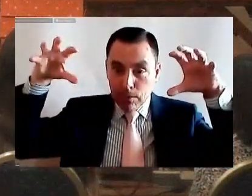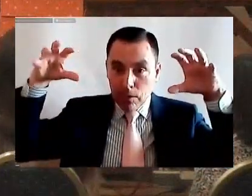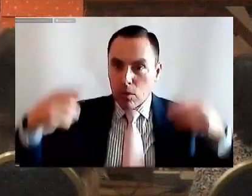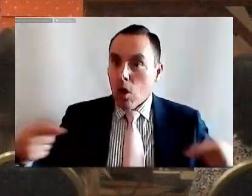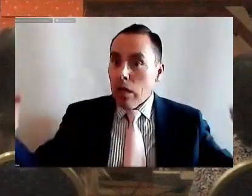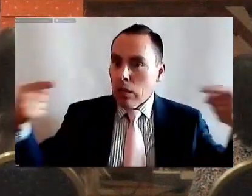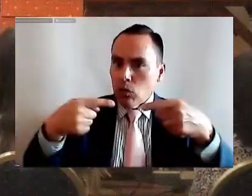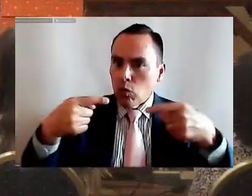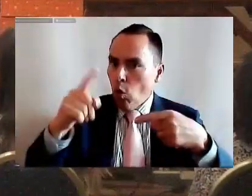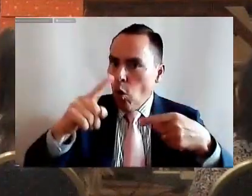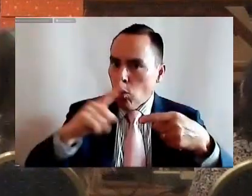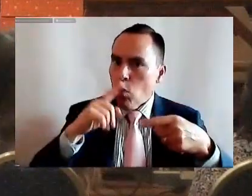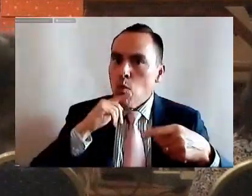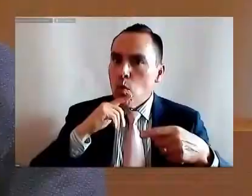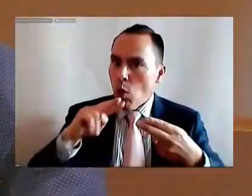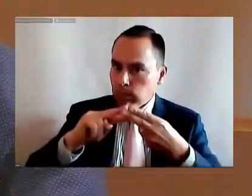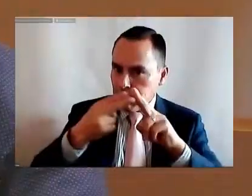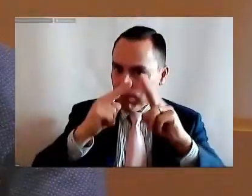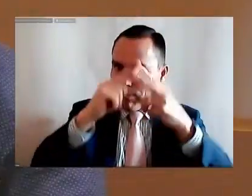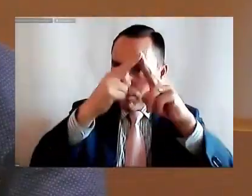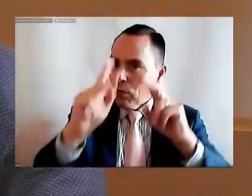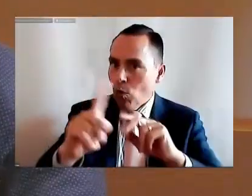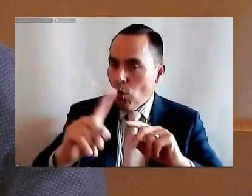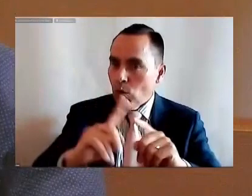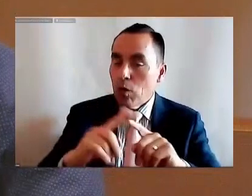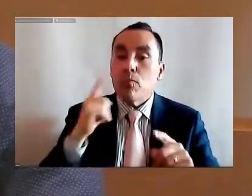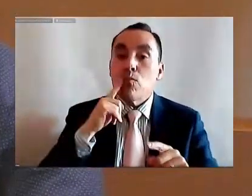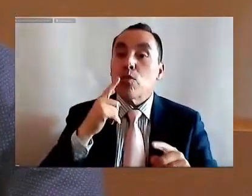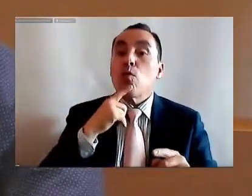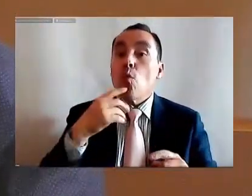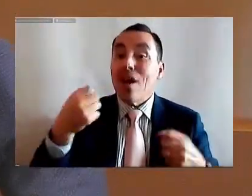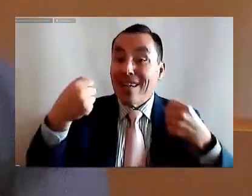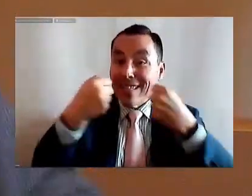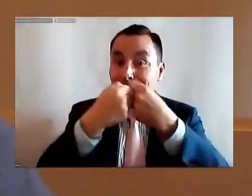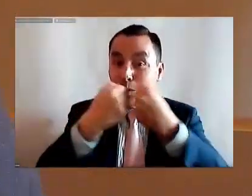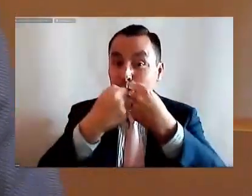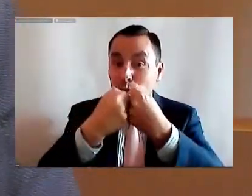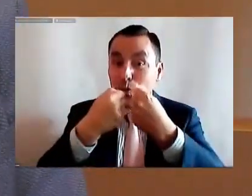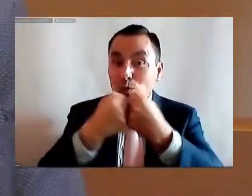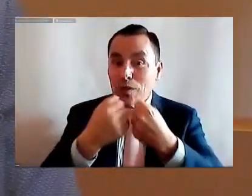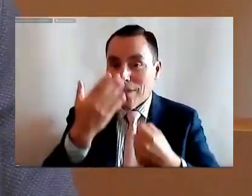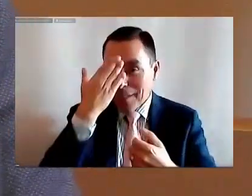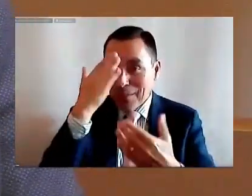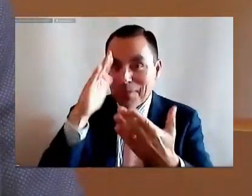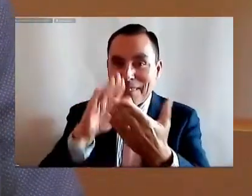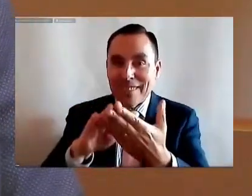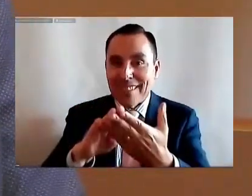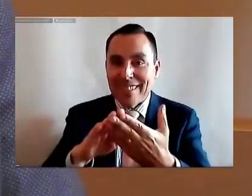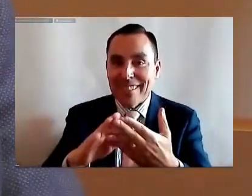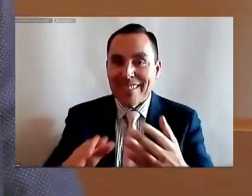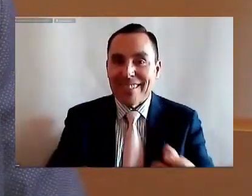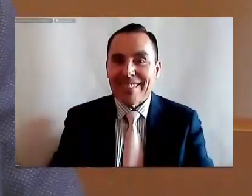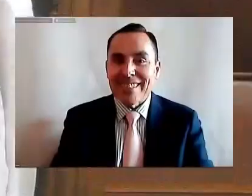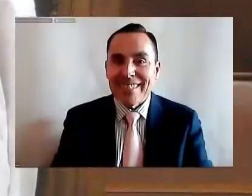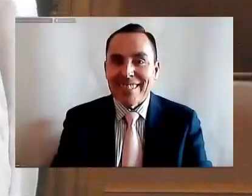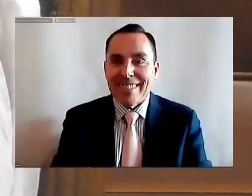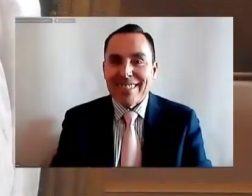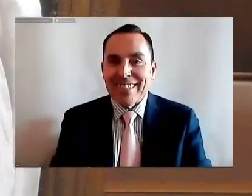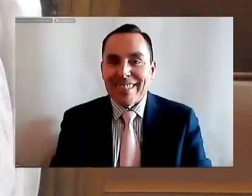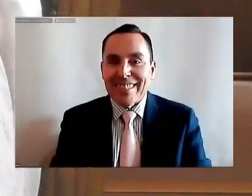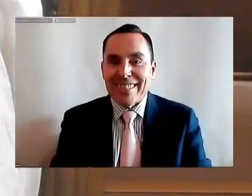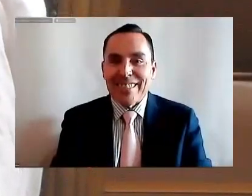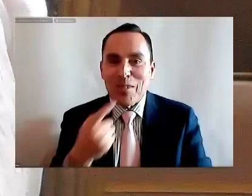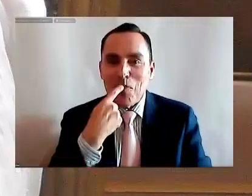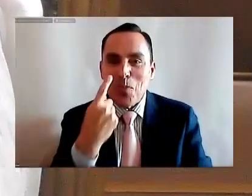pero también lo dice todo, ¿no? La estructura está presente en cada lugar. Una pregunta que, bueno, ahora vienen las